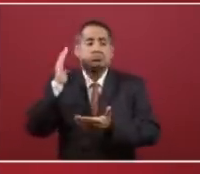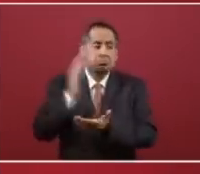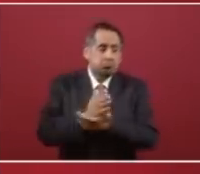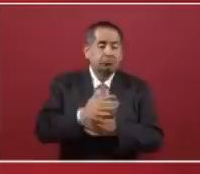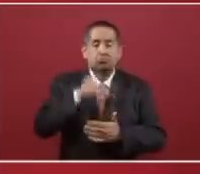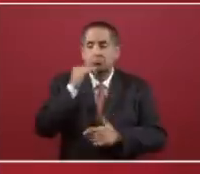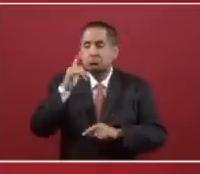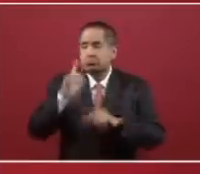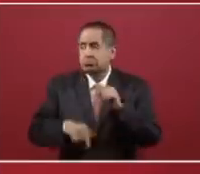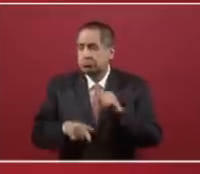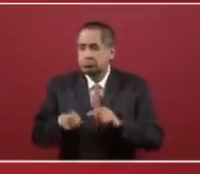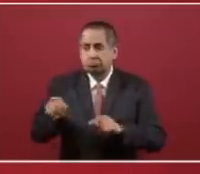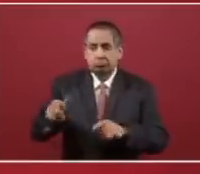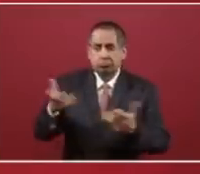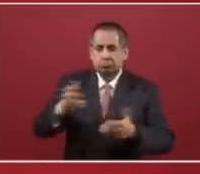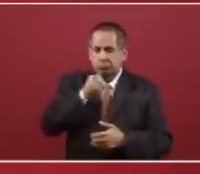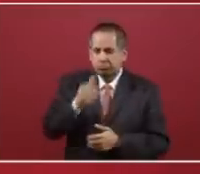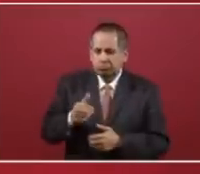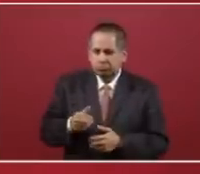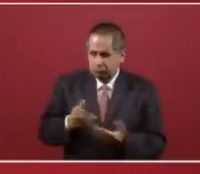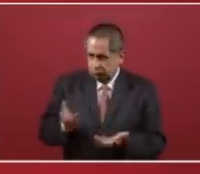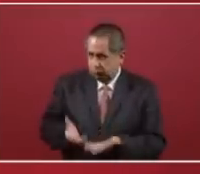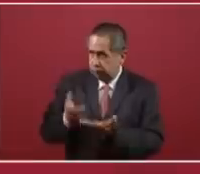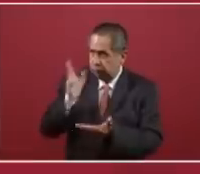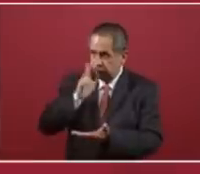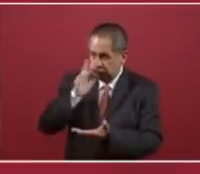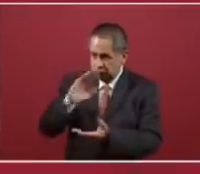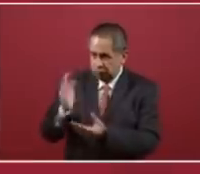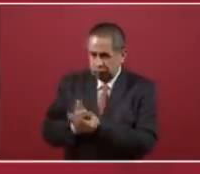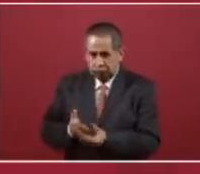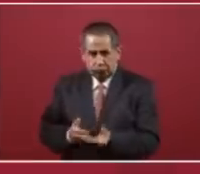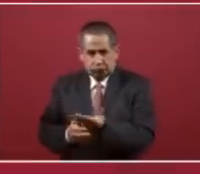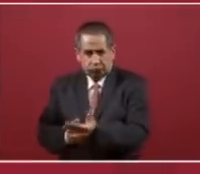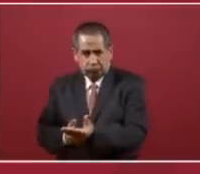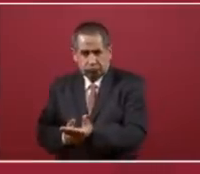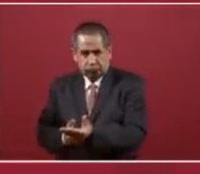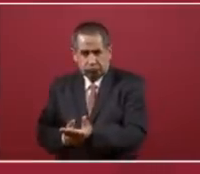corrupción y si le estoy presentando pruebas